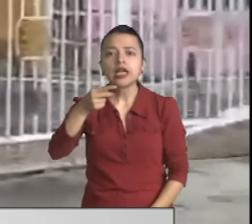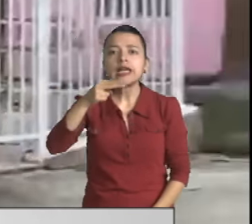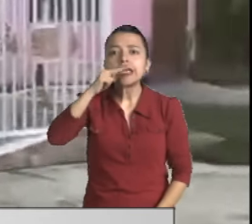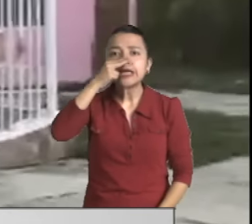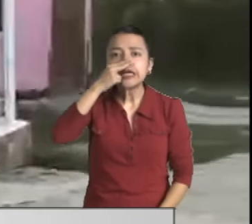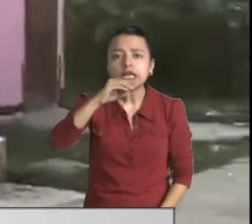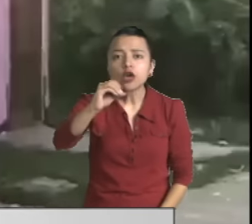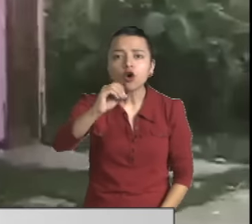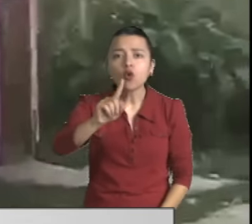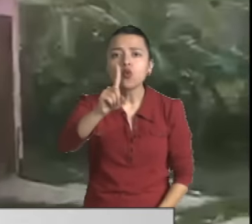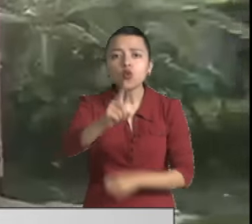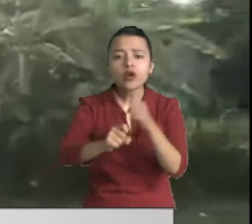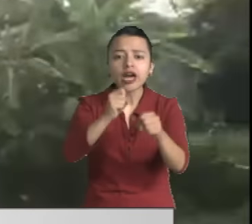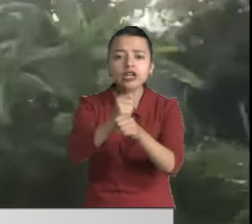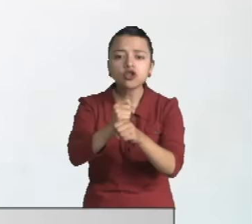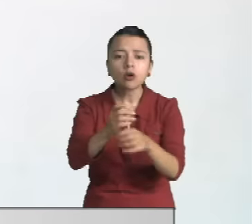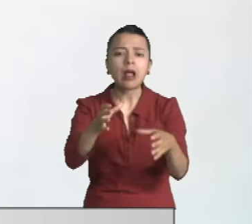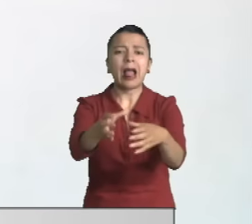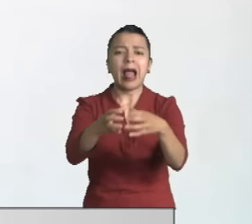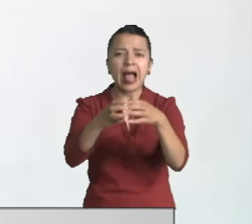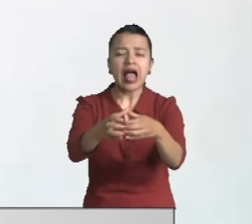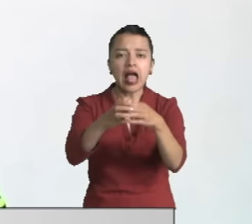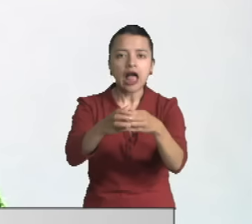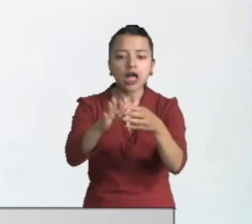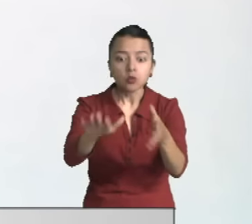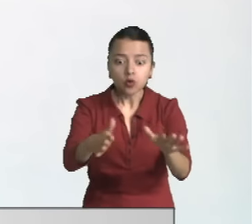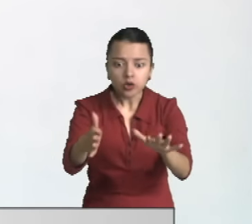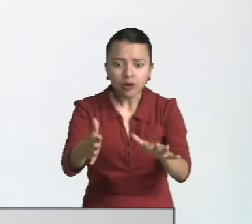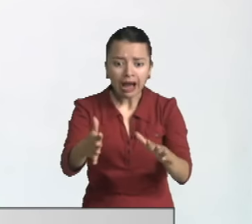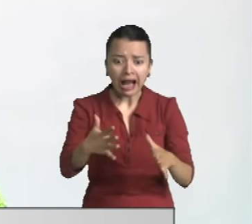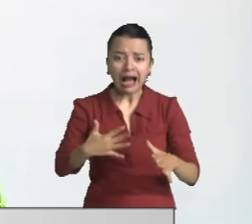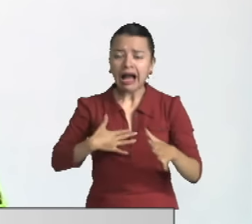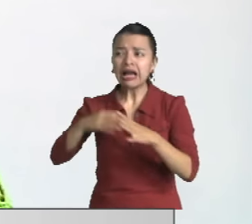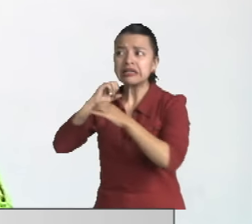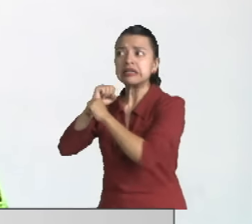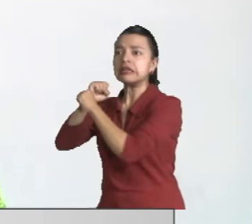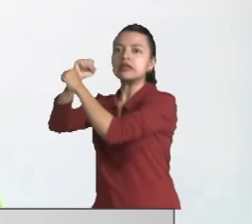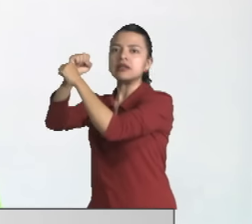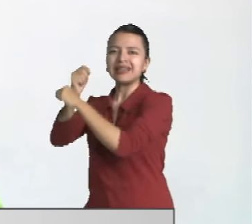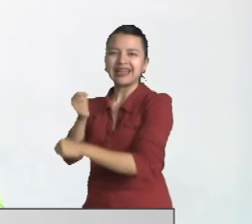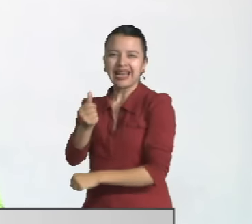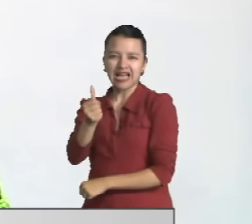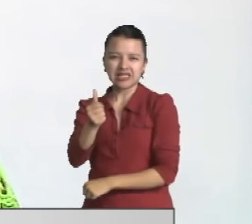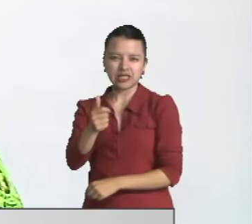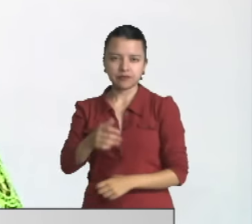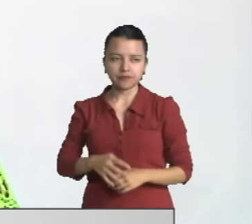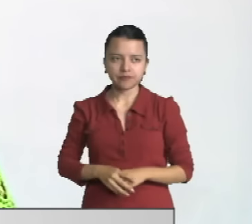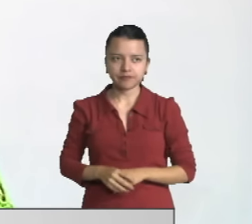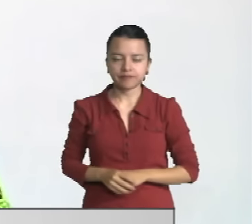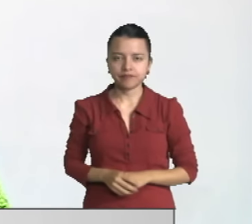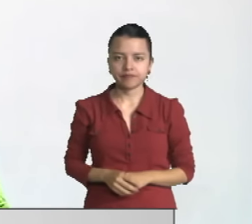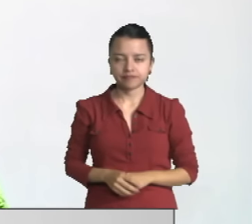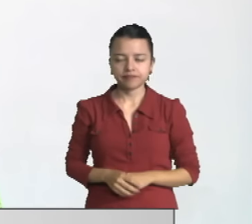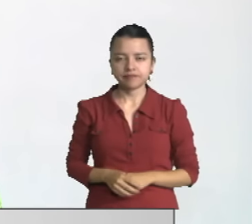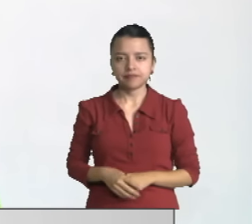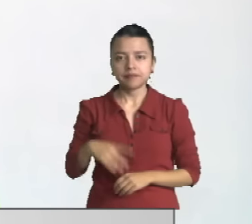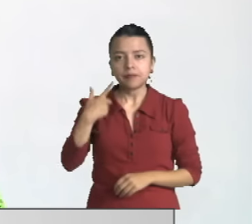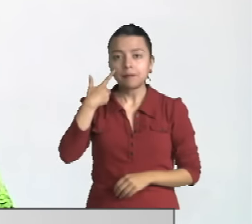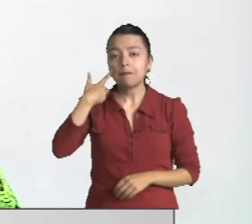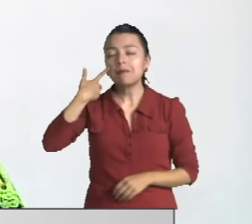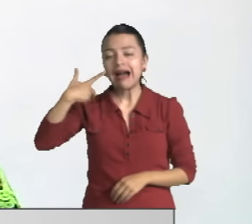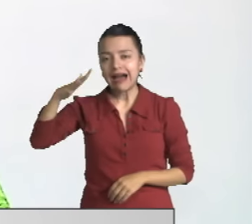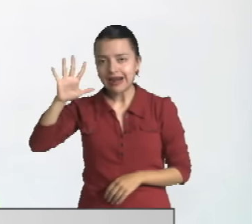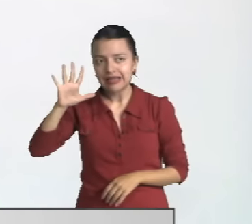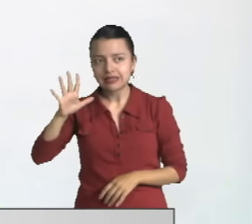luego intentó quitarse la vida. Presuntamente se trata de un caso de asfixia mecánica, que